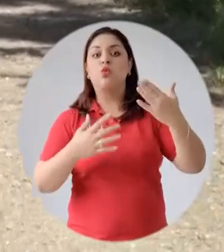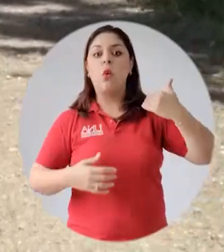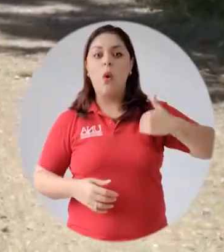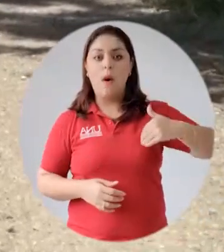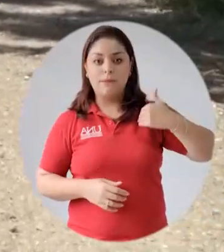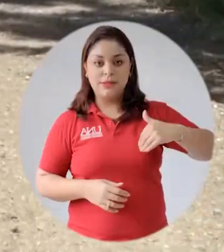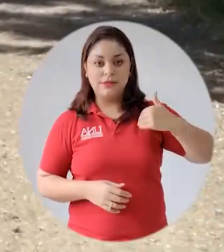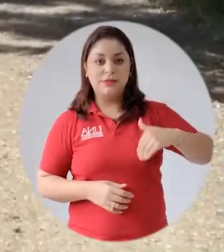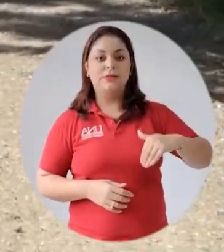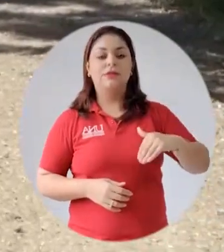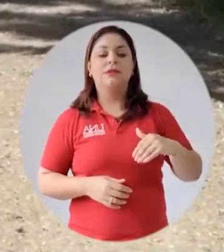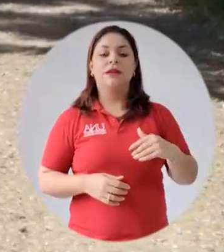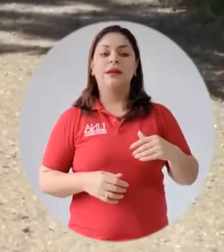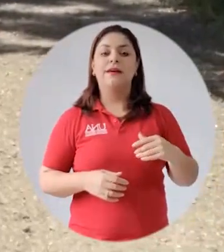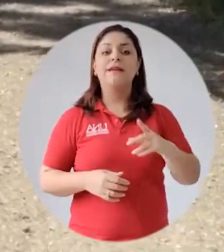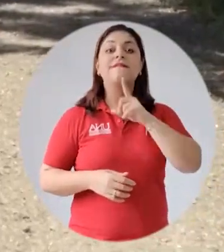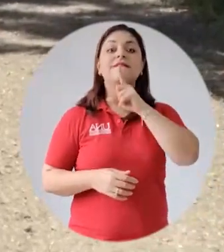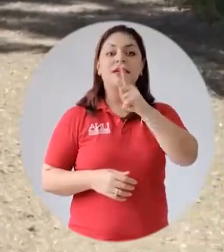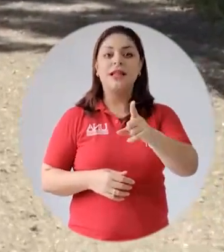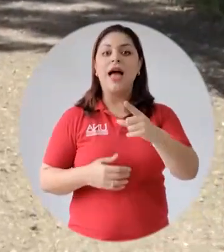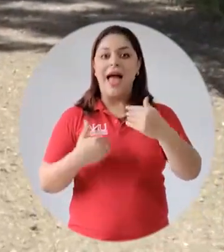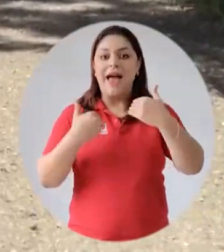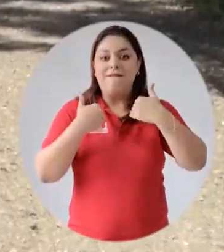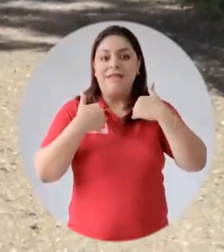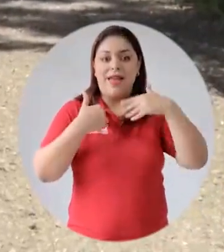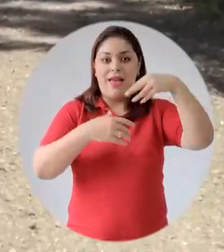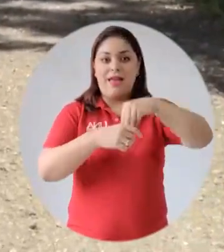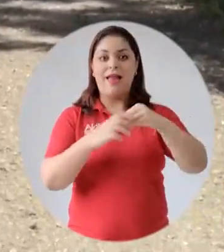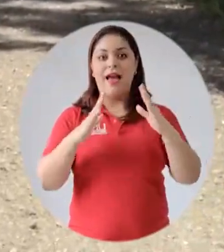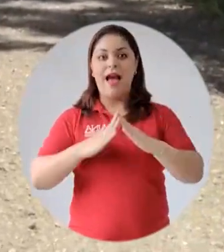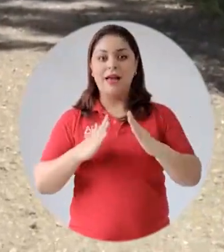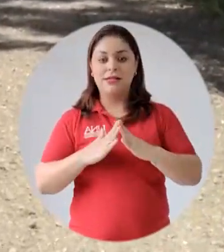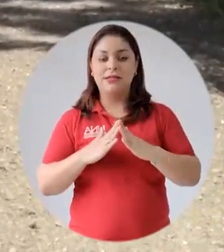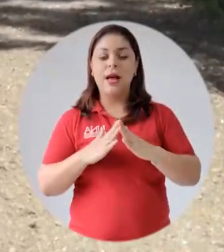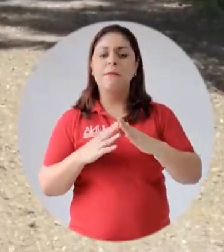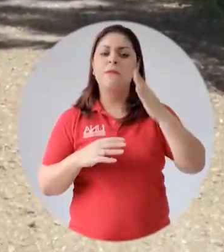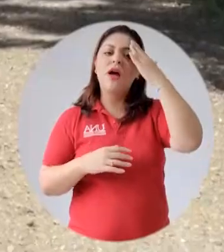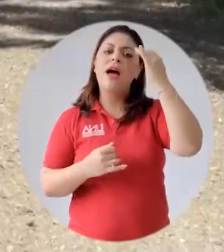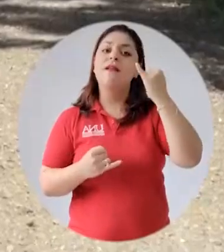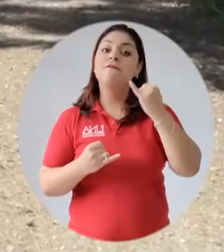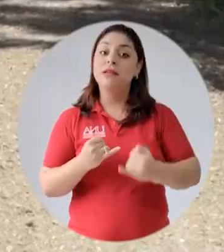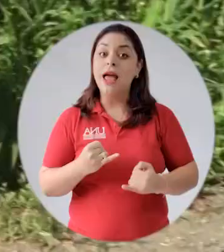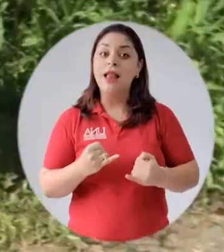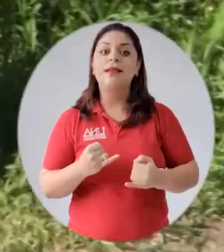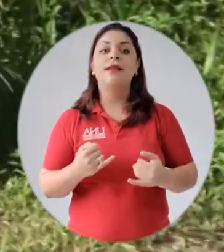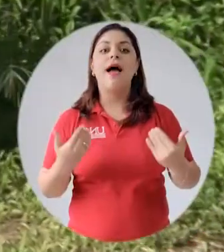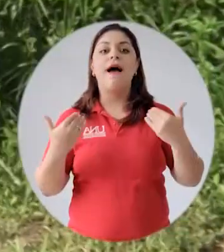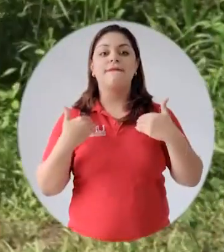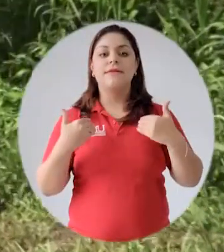hombres dentro de este uso del tiempo. Pero recordemos que también estamos en pandemia. Entonces,